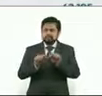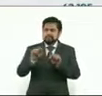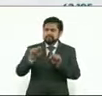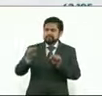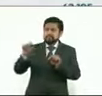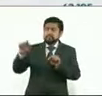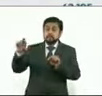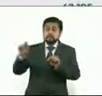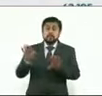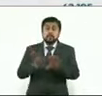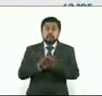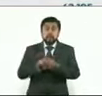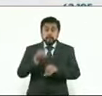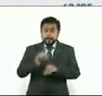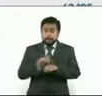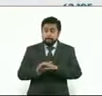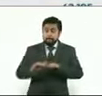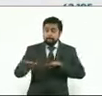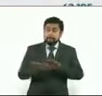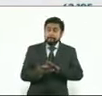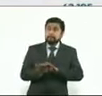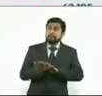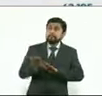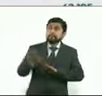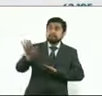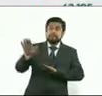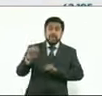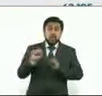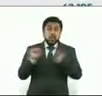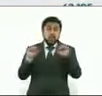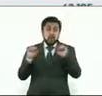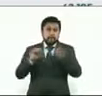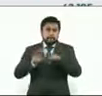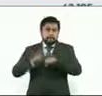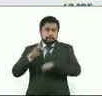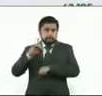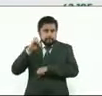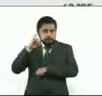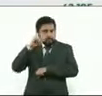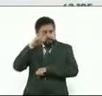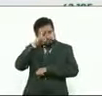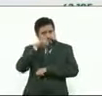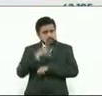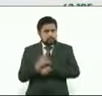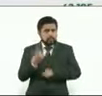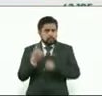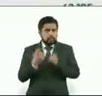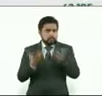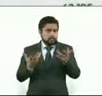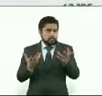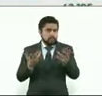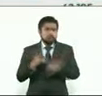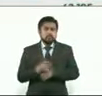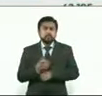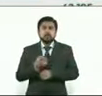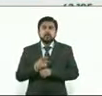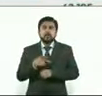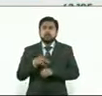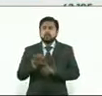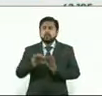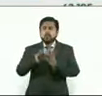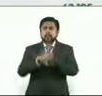pues un esfuerzo extra, ¿no? Vamos a ver cómo lo resienten los competidores. Sí, si vas solo lo vas a sentir más. Si